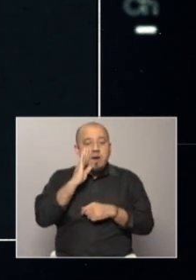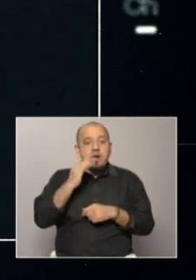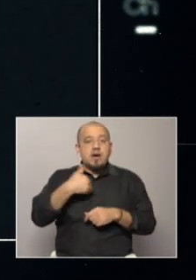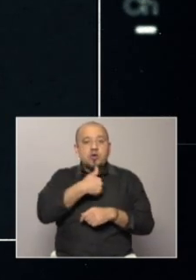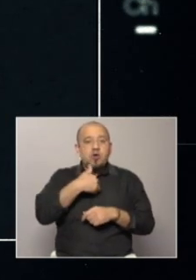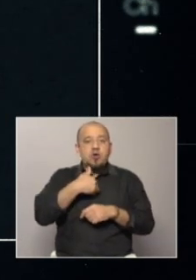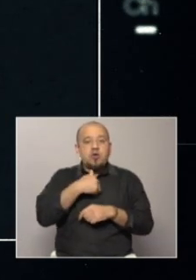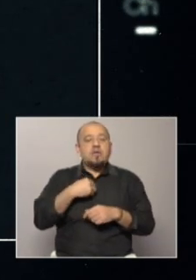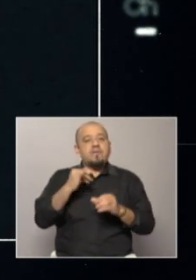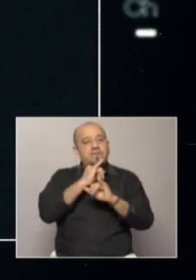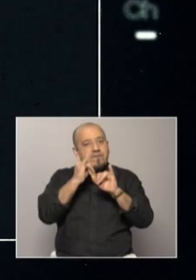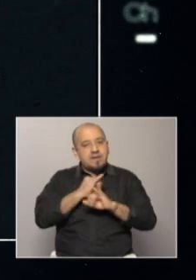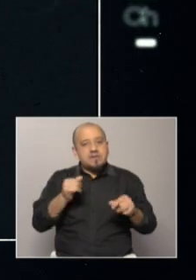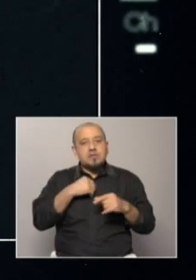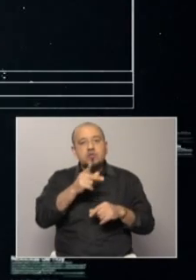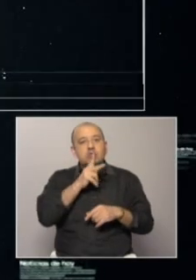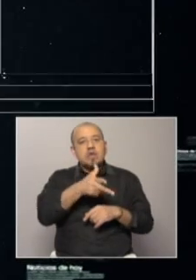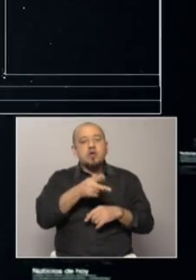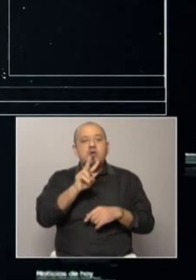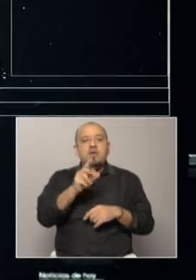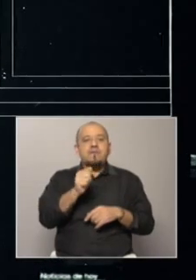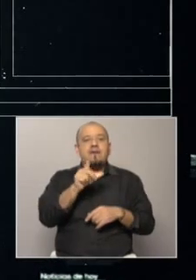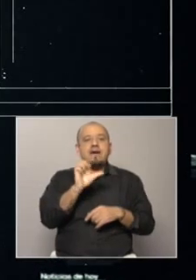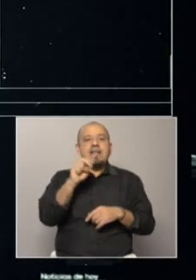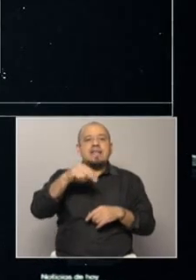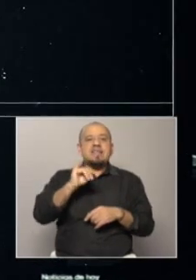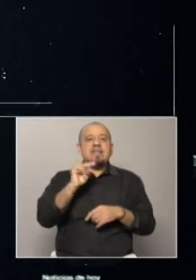que desempeña felizmente con su hijo Valentín.